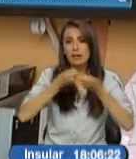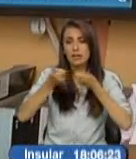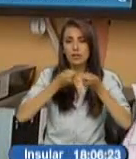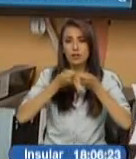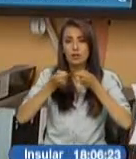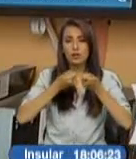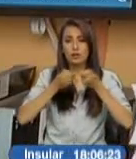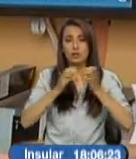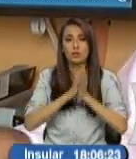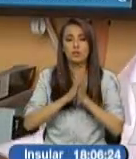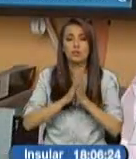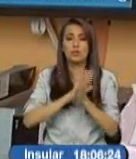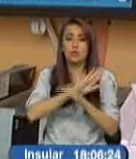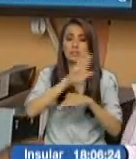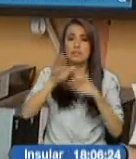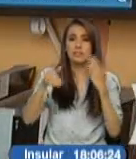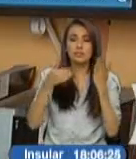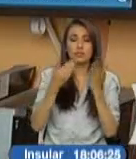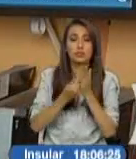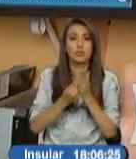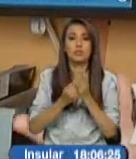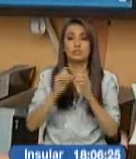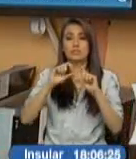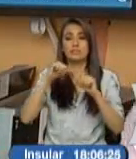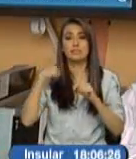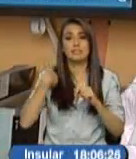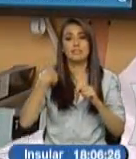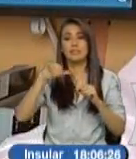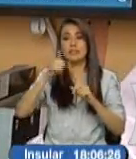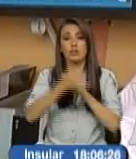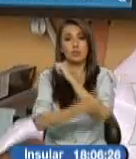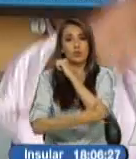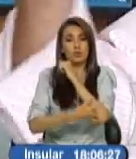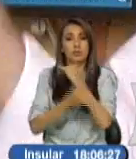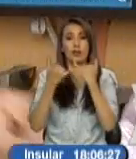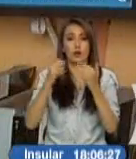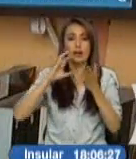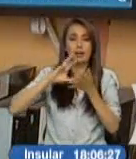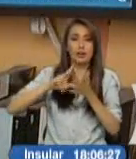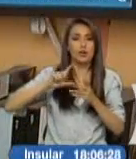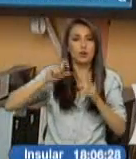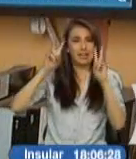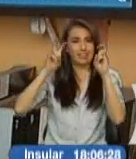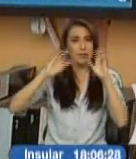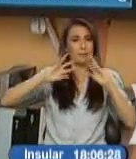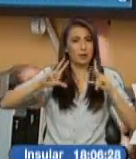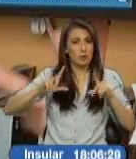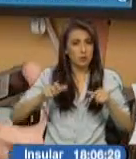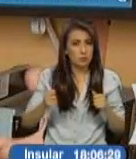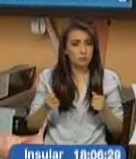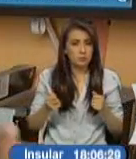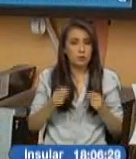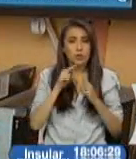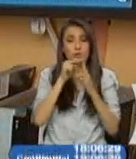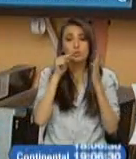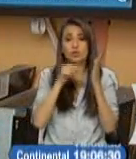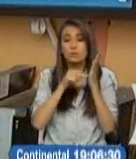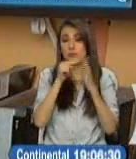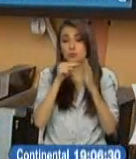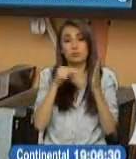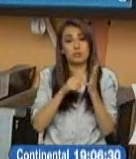paraísos fiscales y ahora este tema de la corrupción como norma